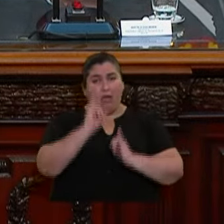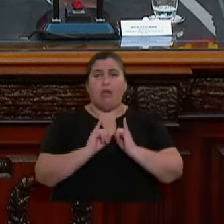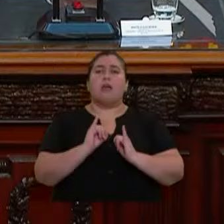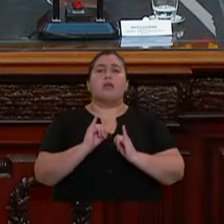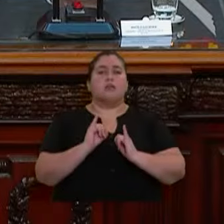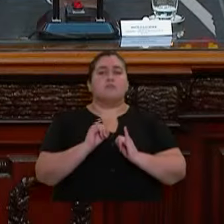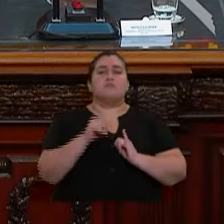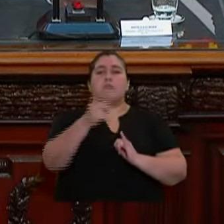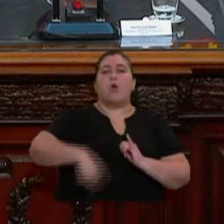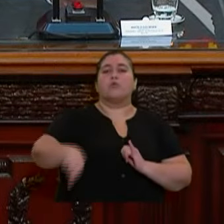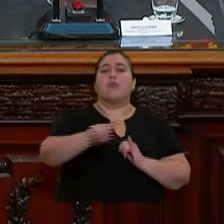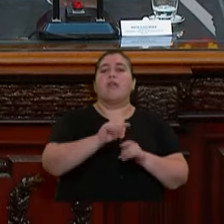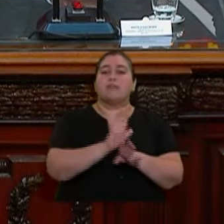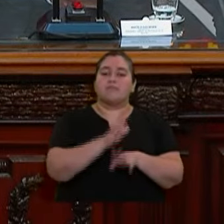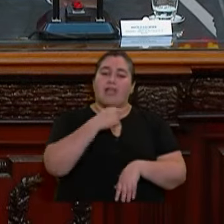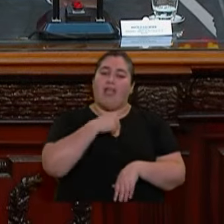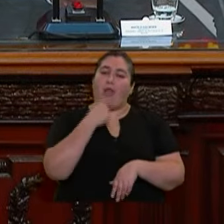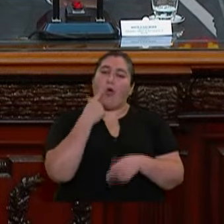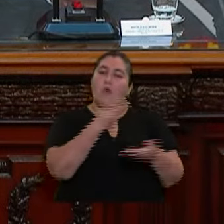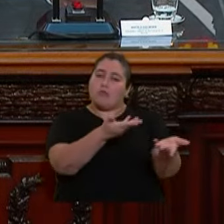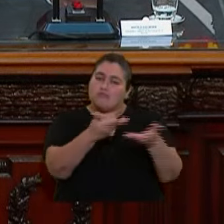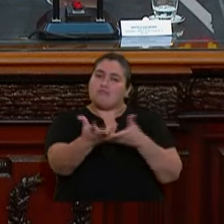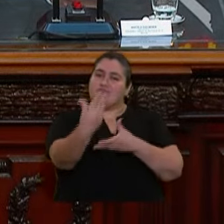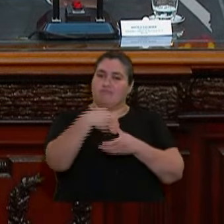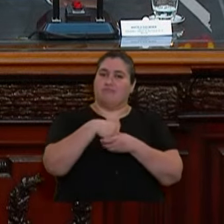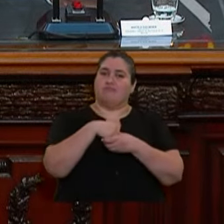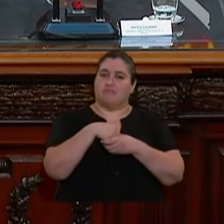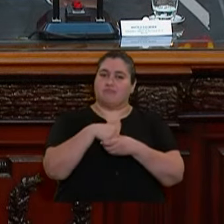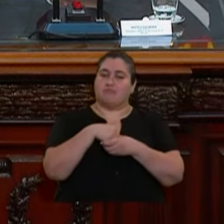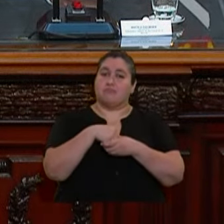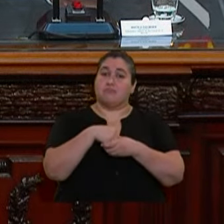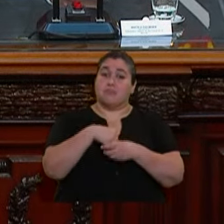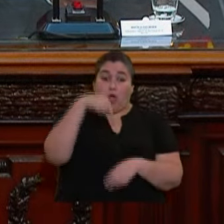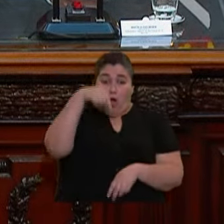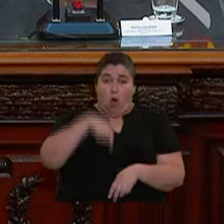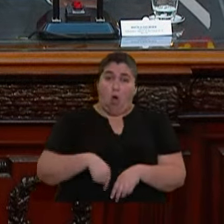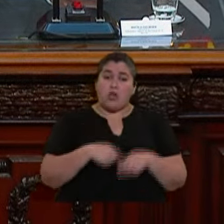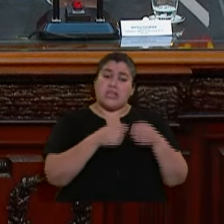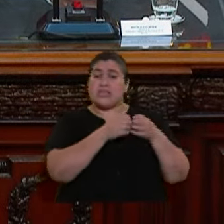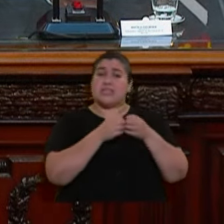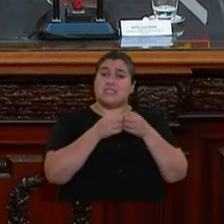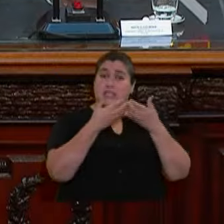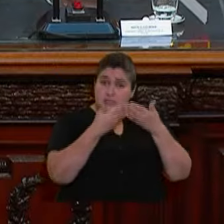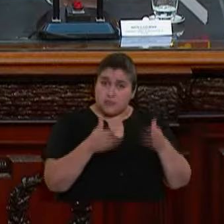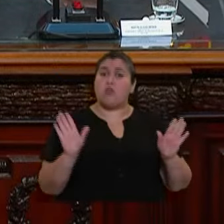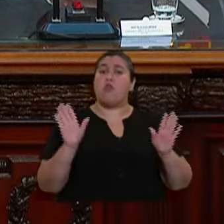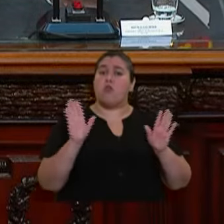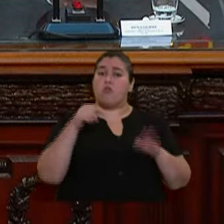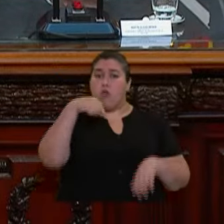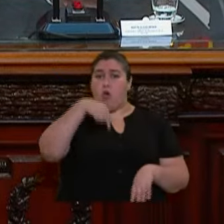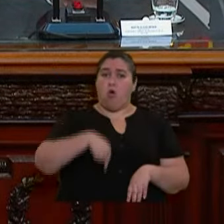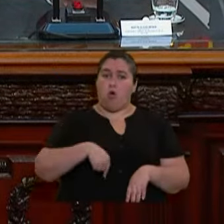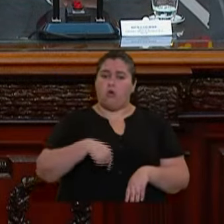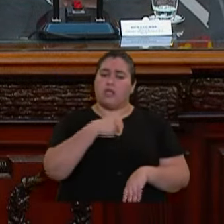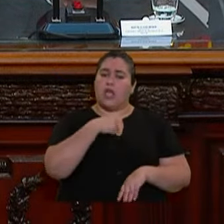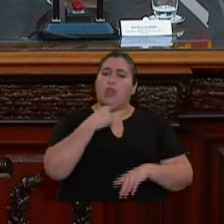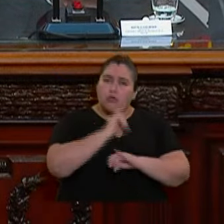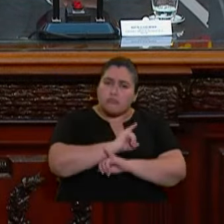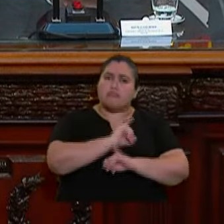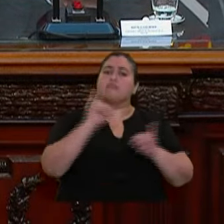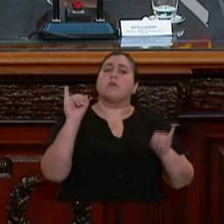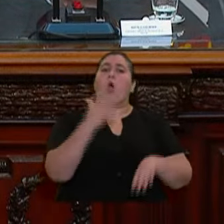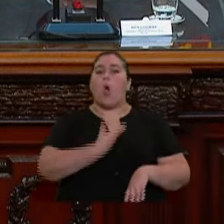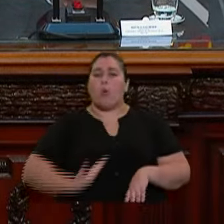extenderles una invitación. Hoy, en la primera apertura de sesiones de nuestra administración, quiero convocar tanto